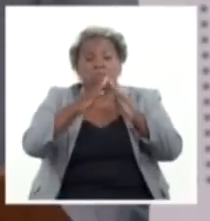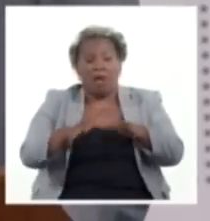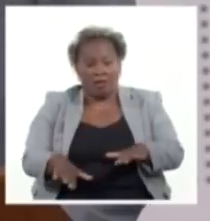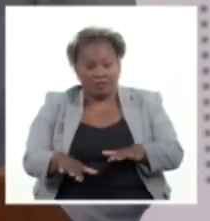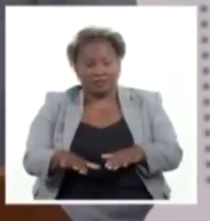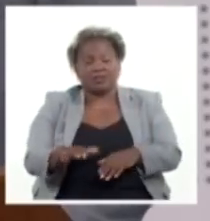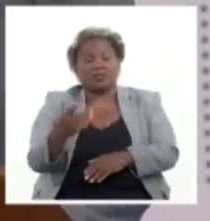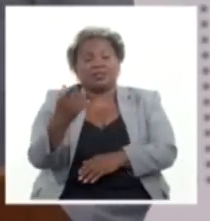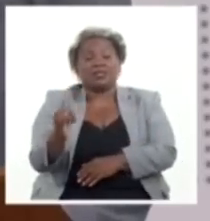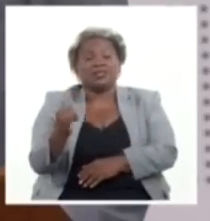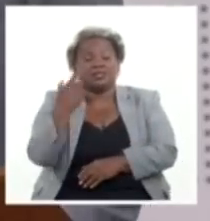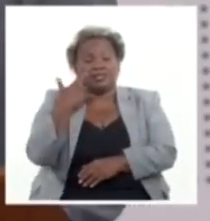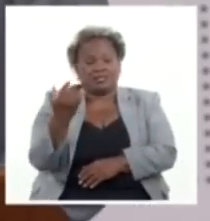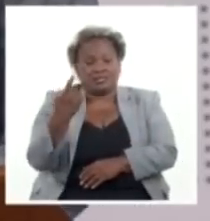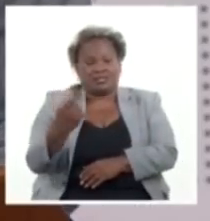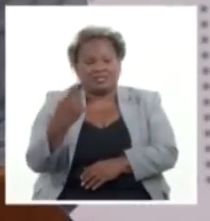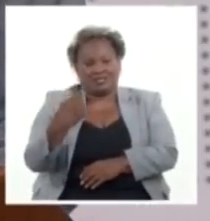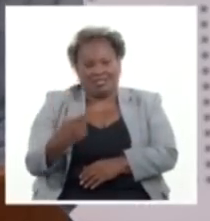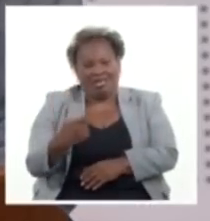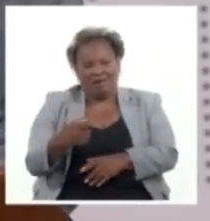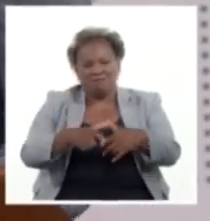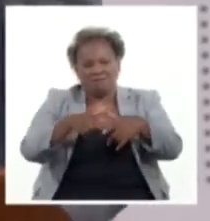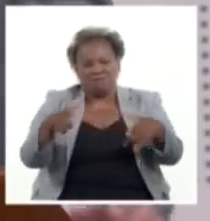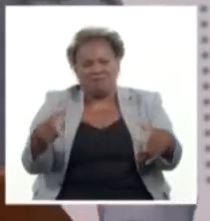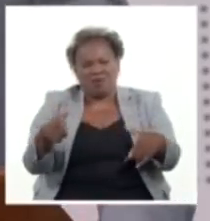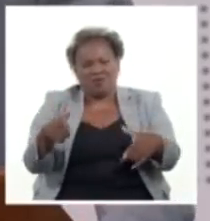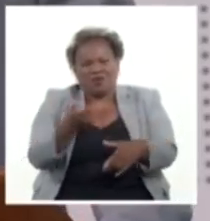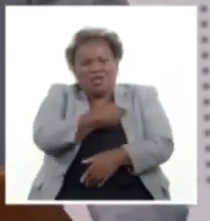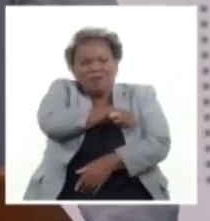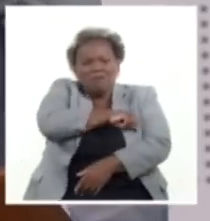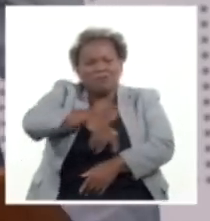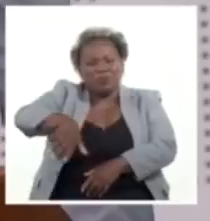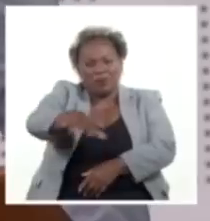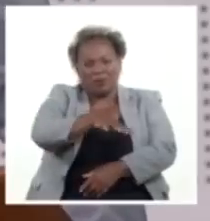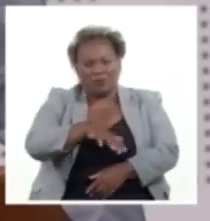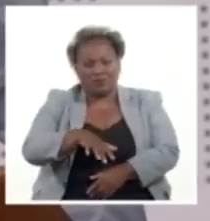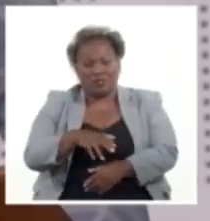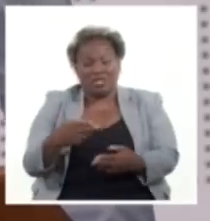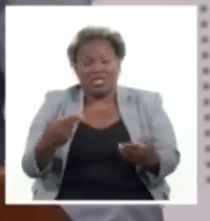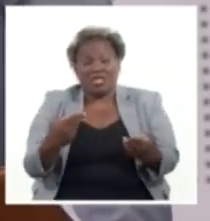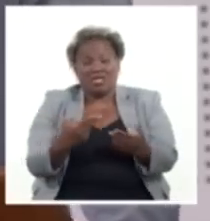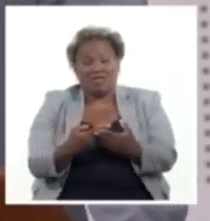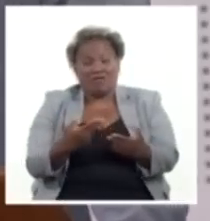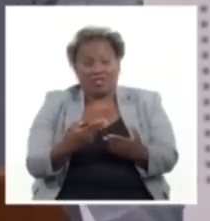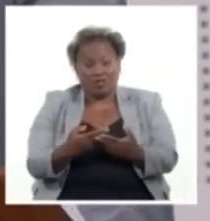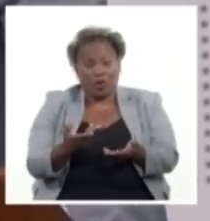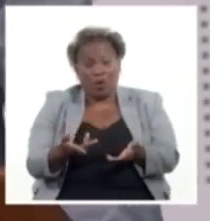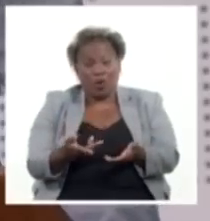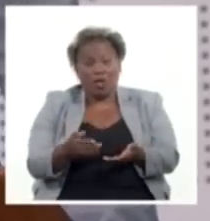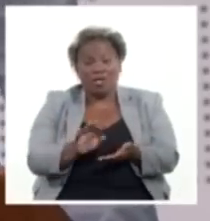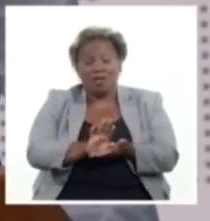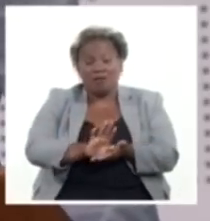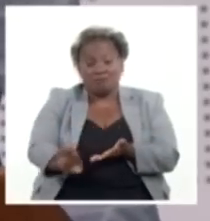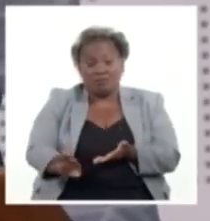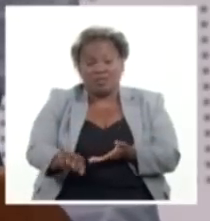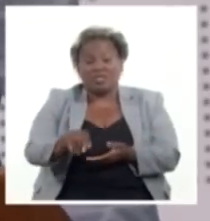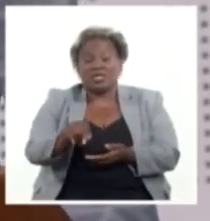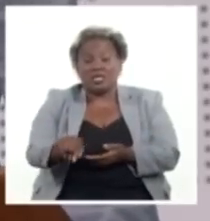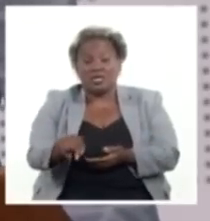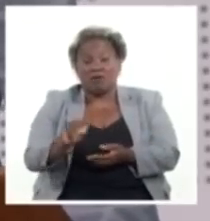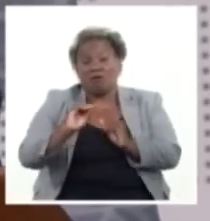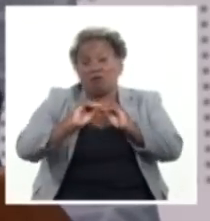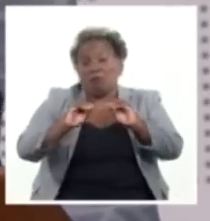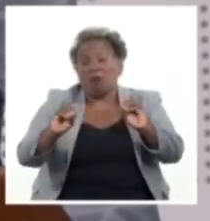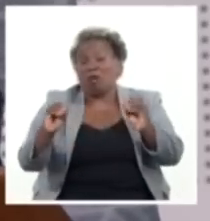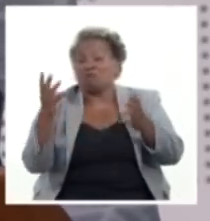y necesidades de las mayorías. El evento continental y excluyente convocado por los Estados